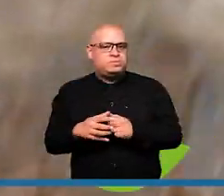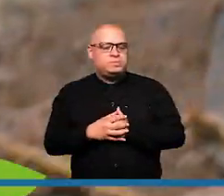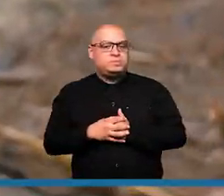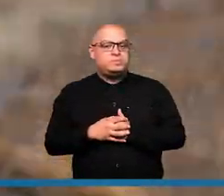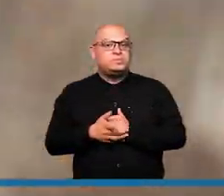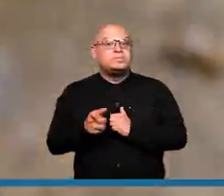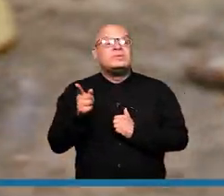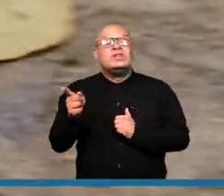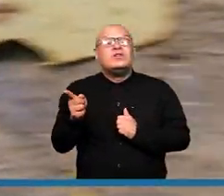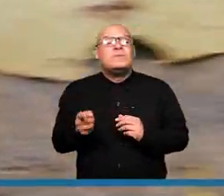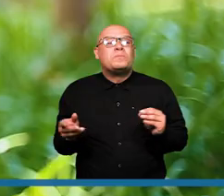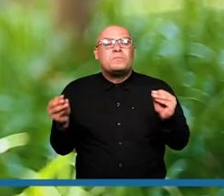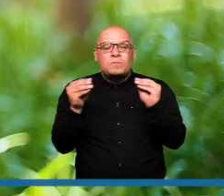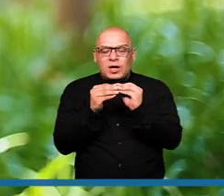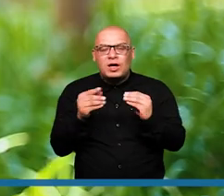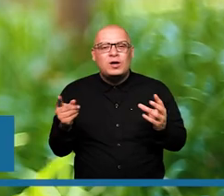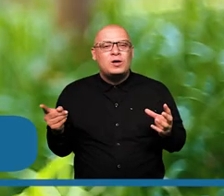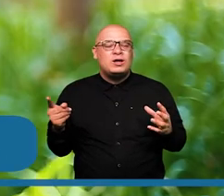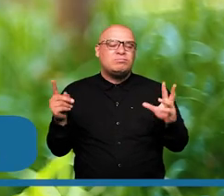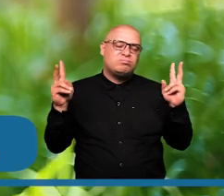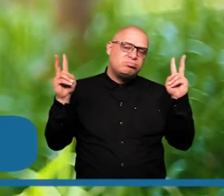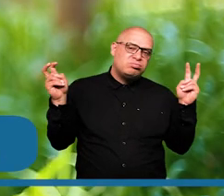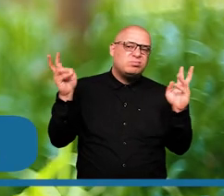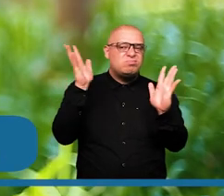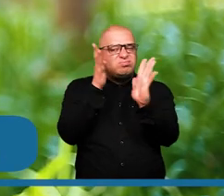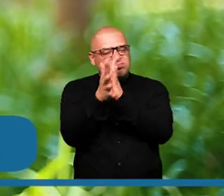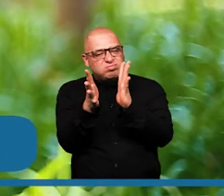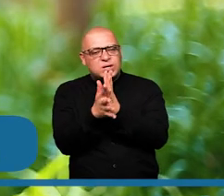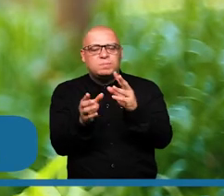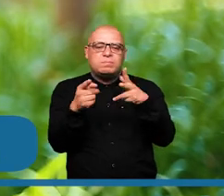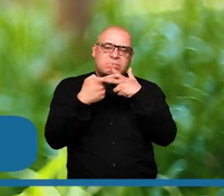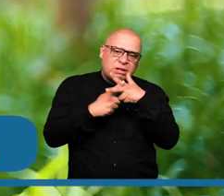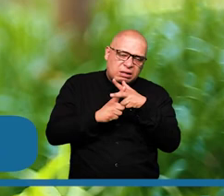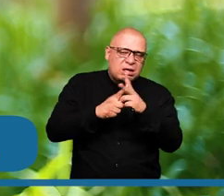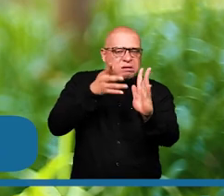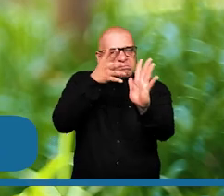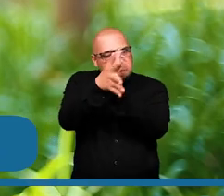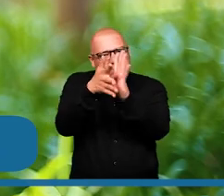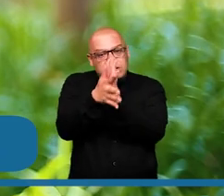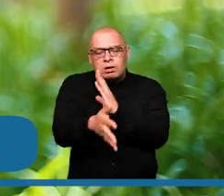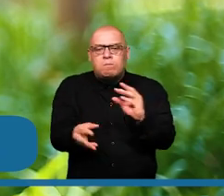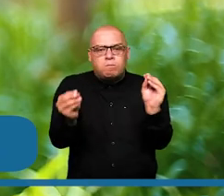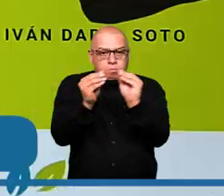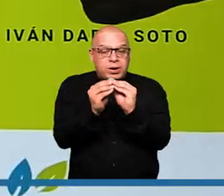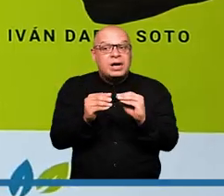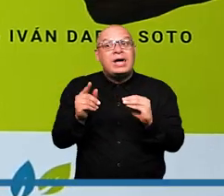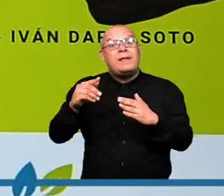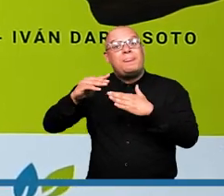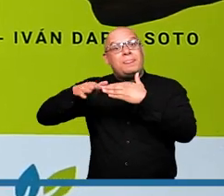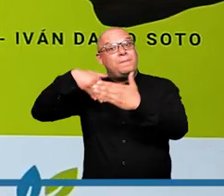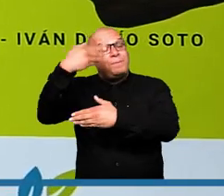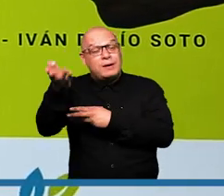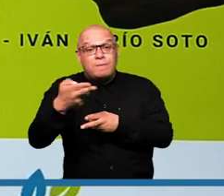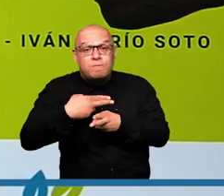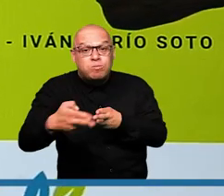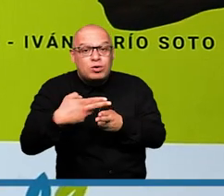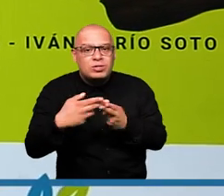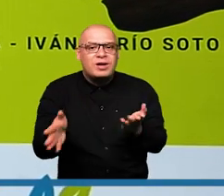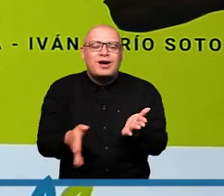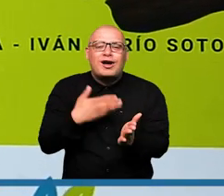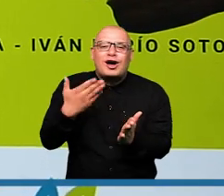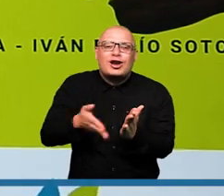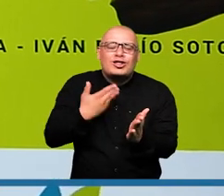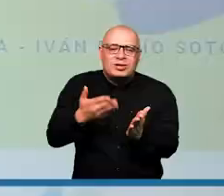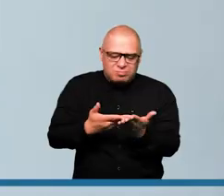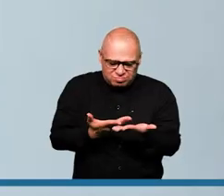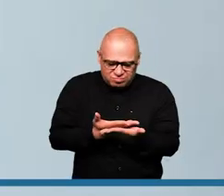los conversatorios y los talleres que ya hemos implementado, sino que también próximamente vamos a lanzar una cartilla que se llama A